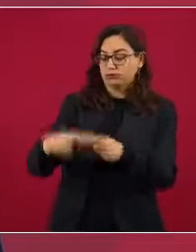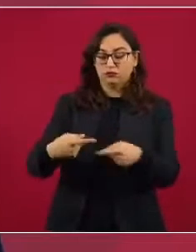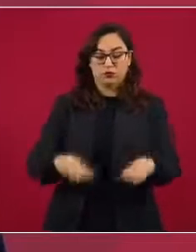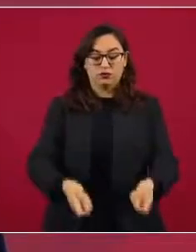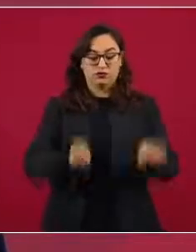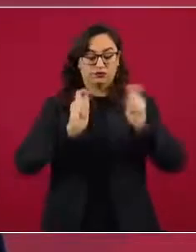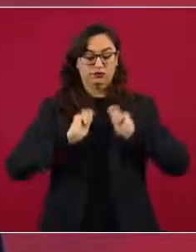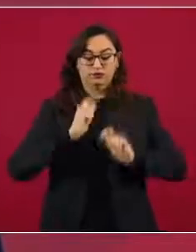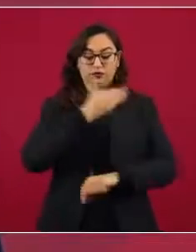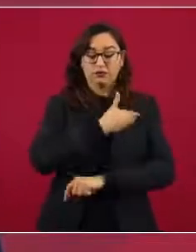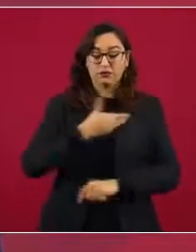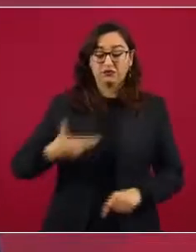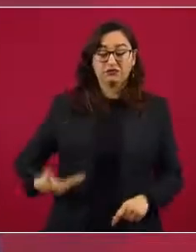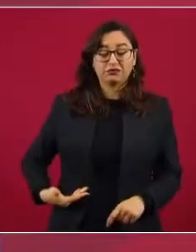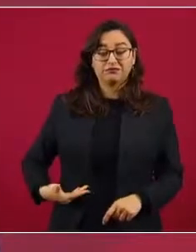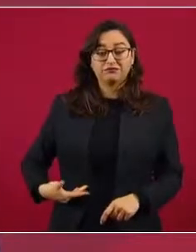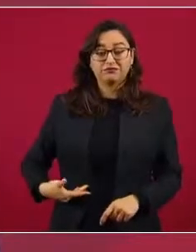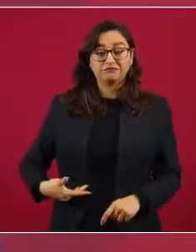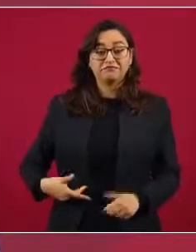de cosas,